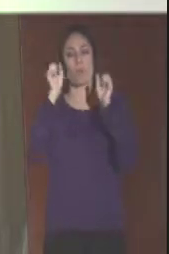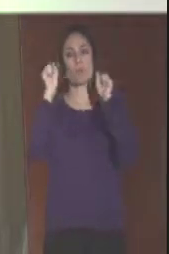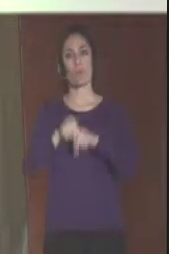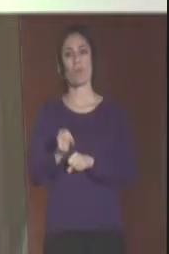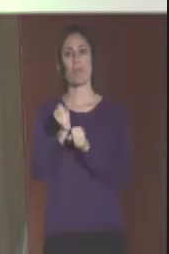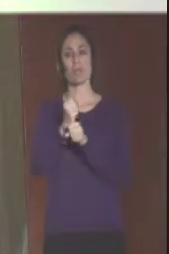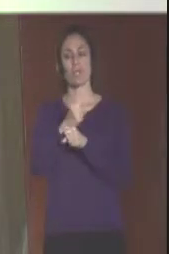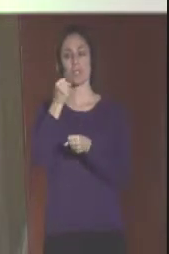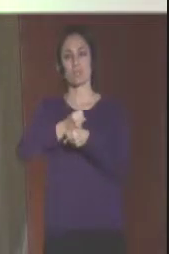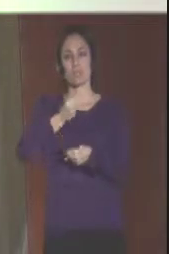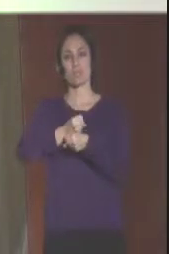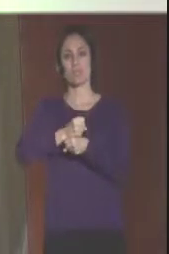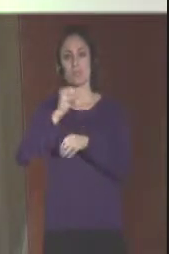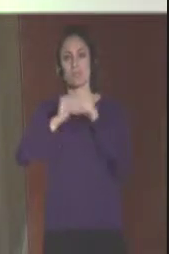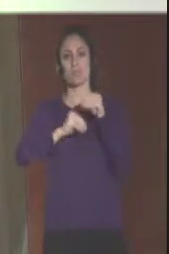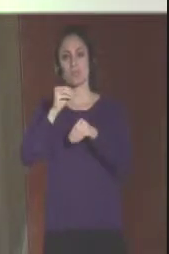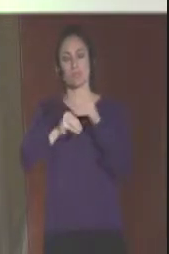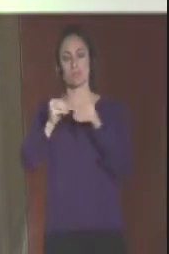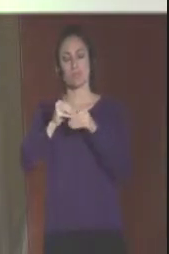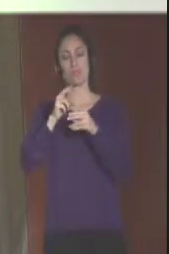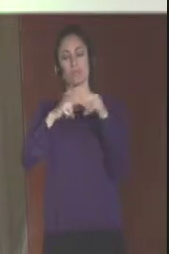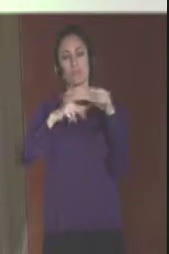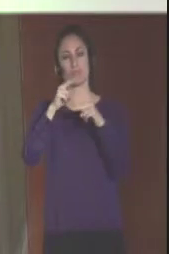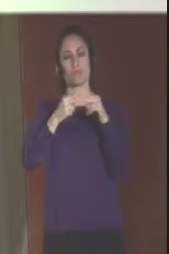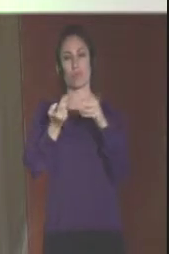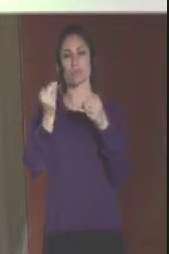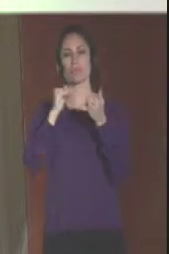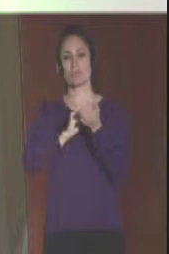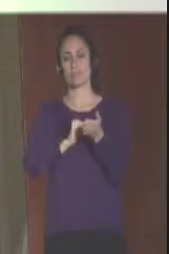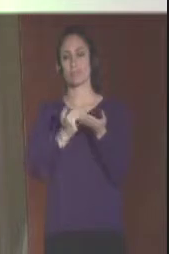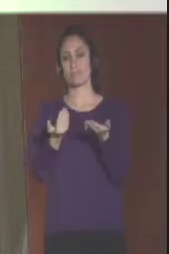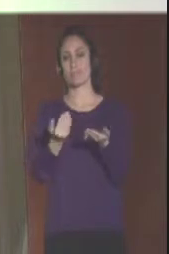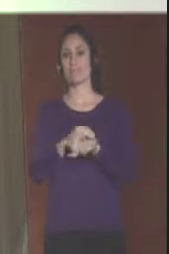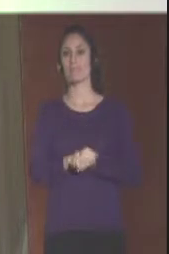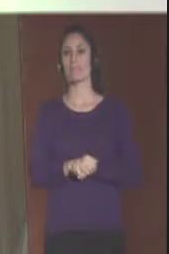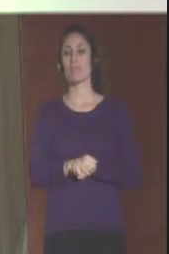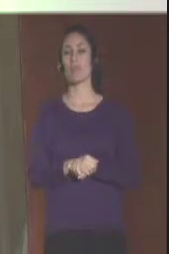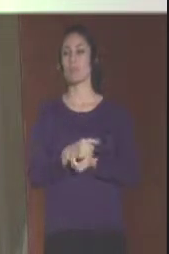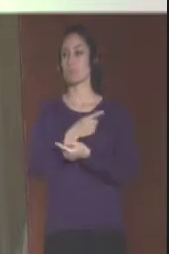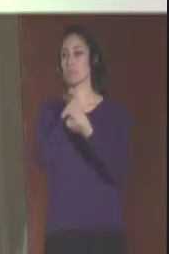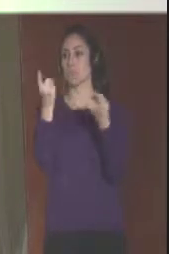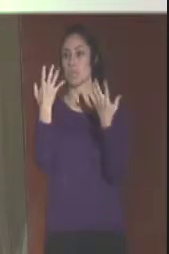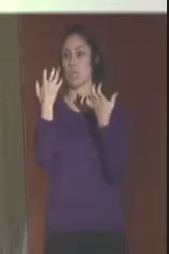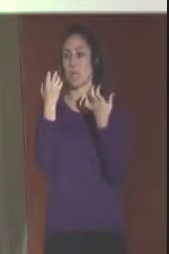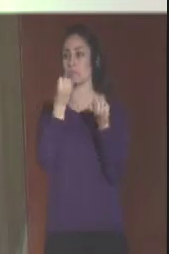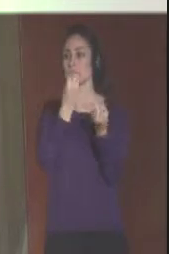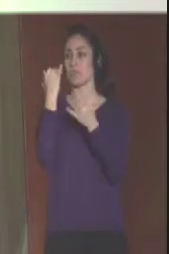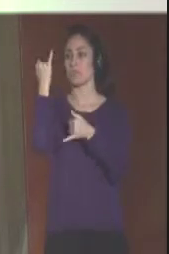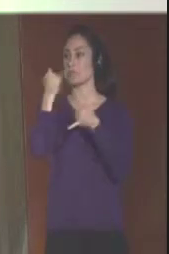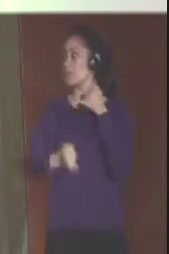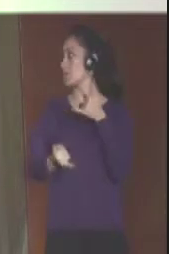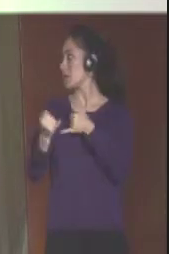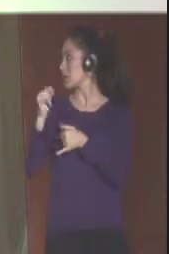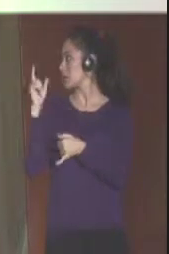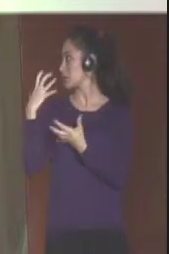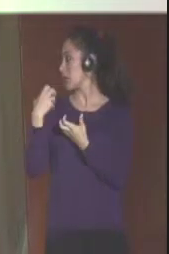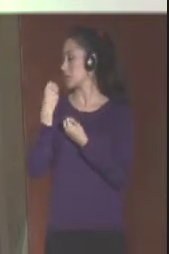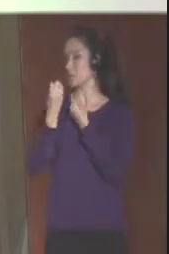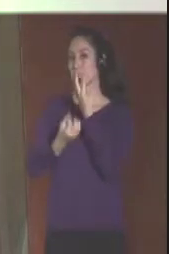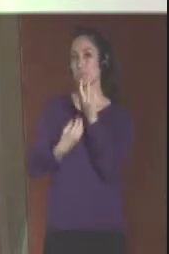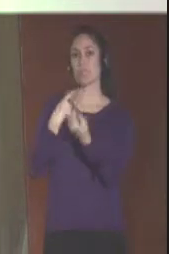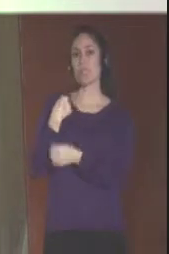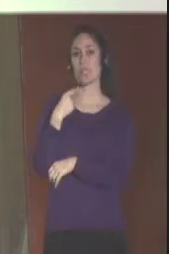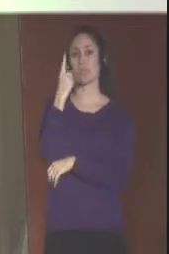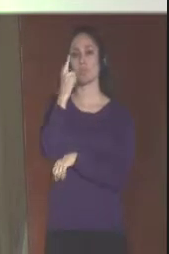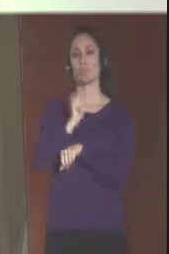permita el trabajo resiliente en la ciudad. Si alguno de ustedes quiere hacer un comentario final, tiene un